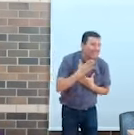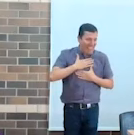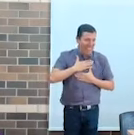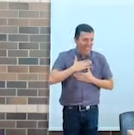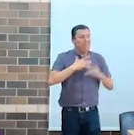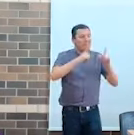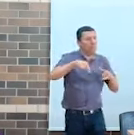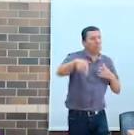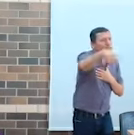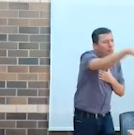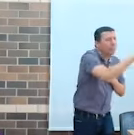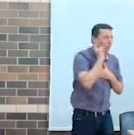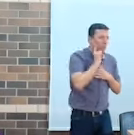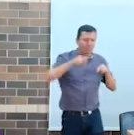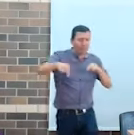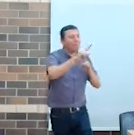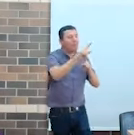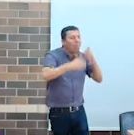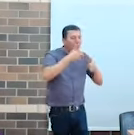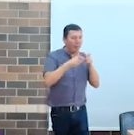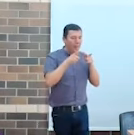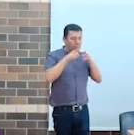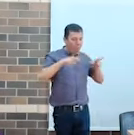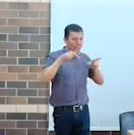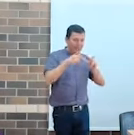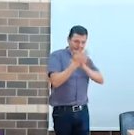sordas, también es desde mi experiencia,